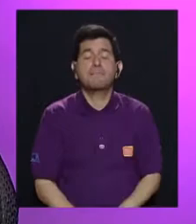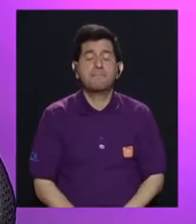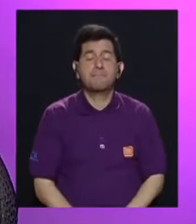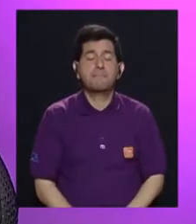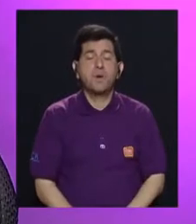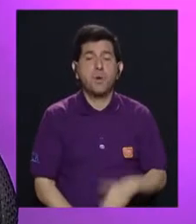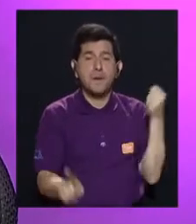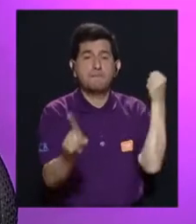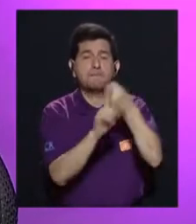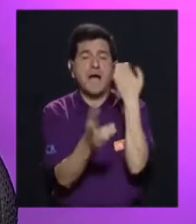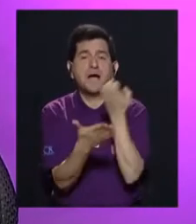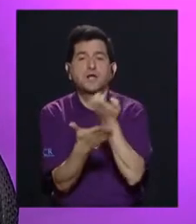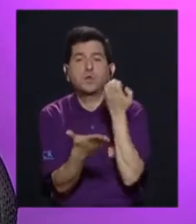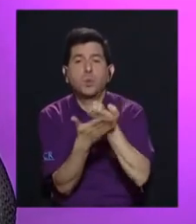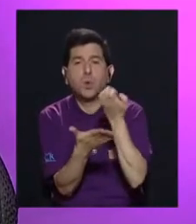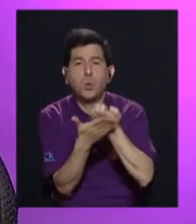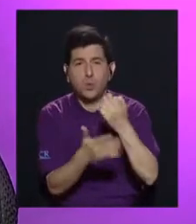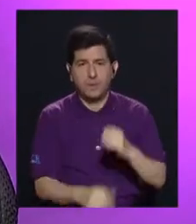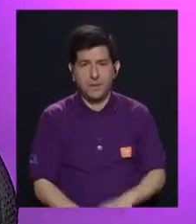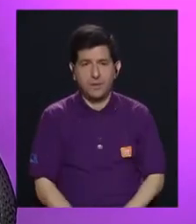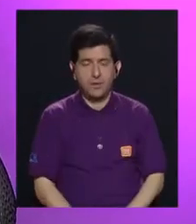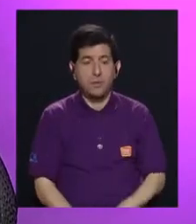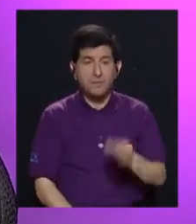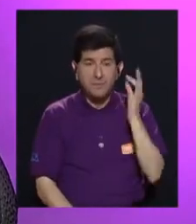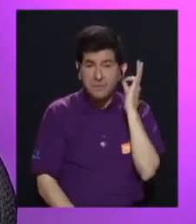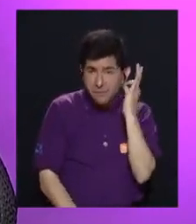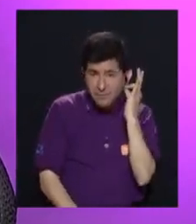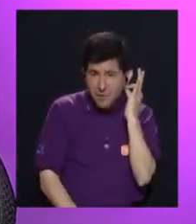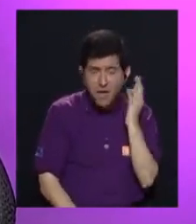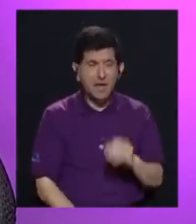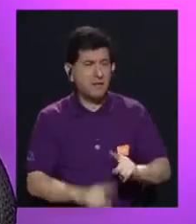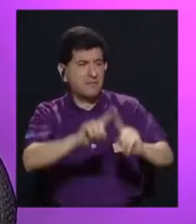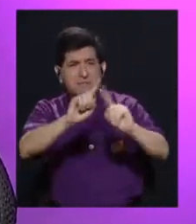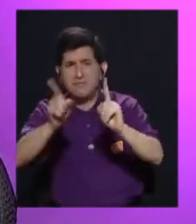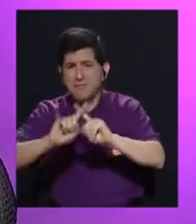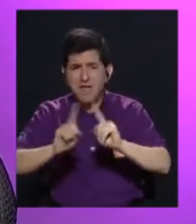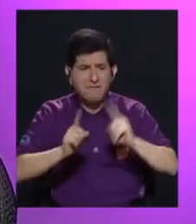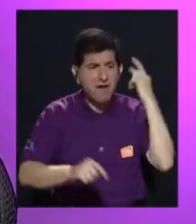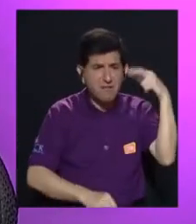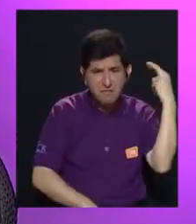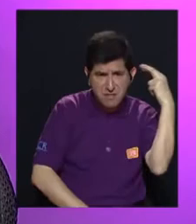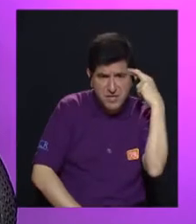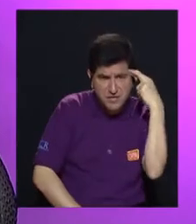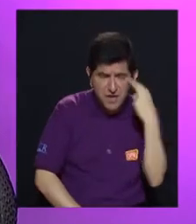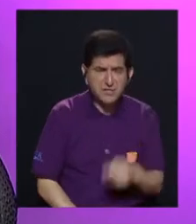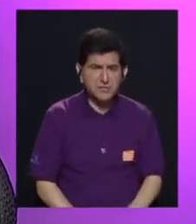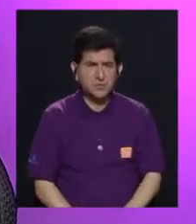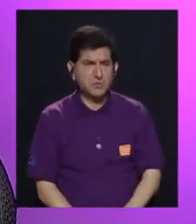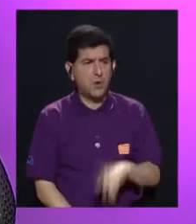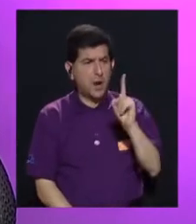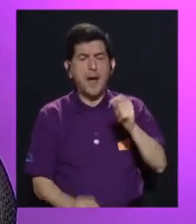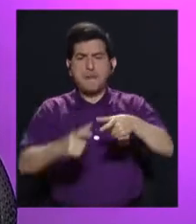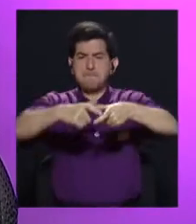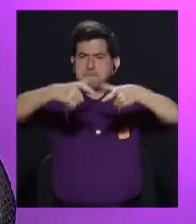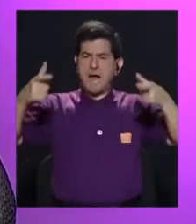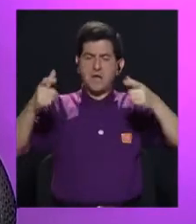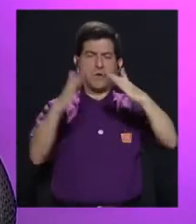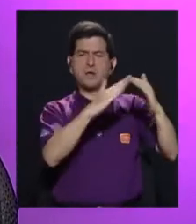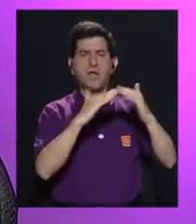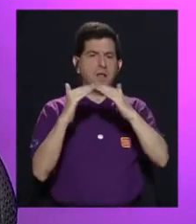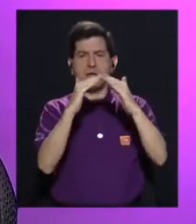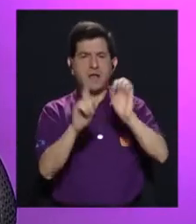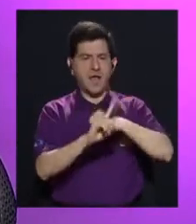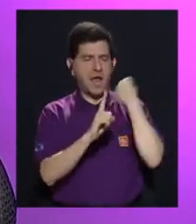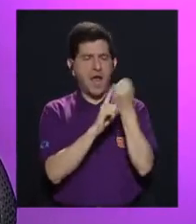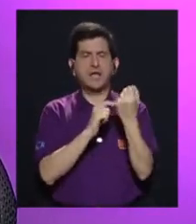económicos impactos económicos en las mujeres por diferentes razones somos una mayoría de la población en condiciones